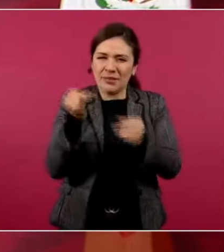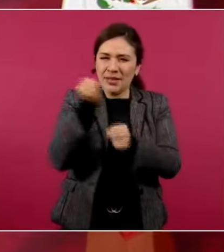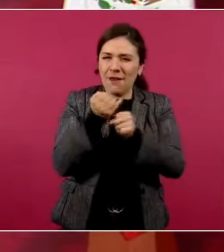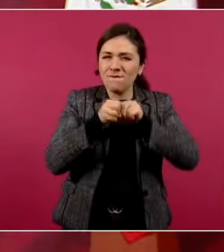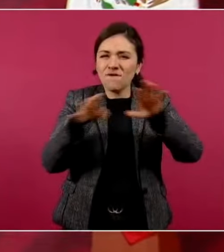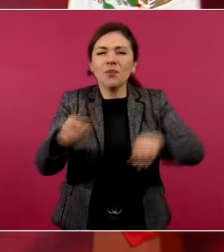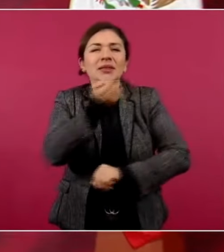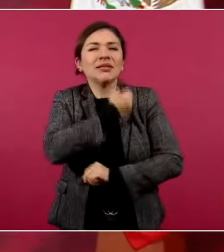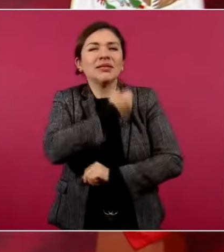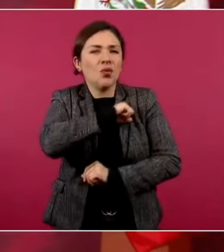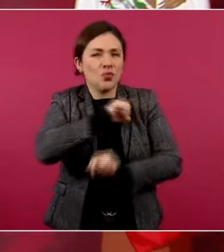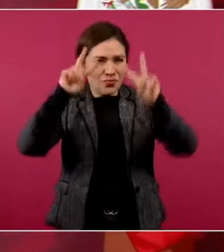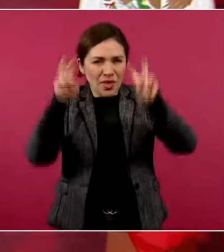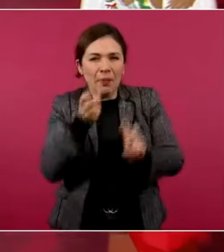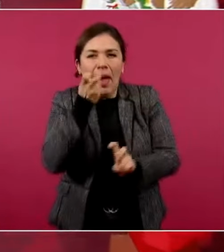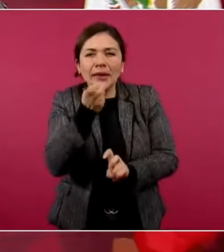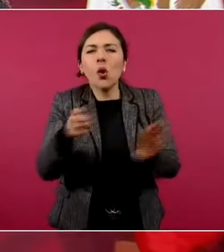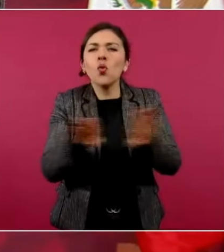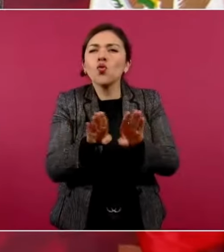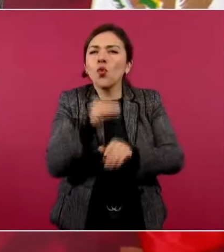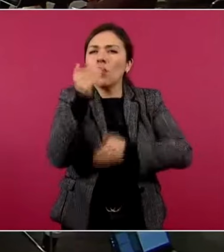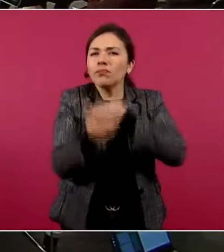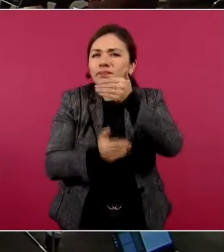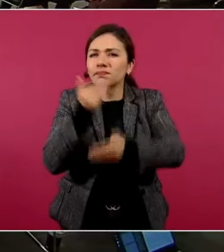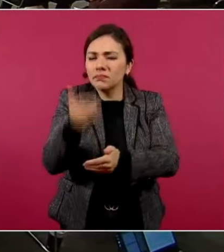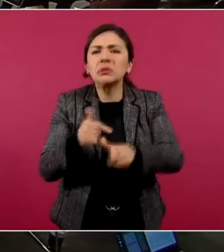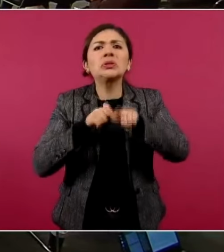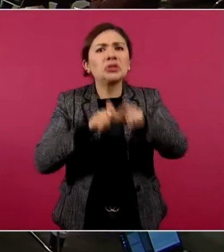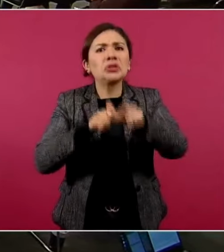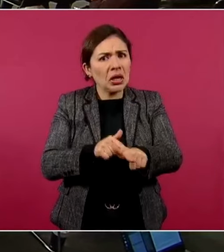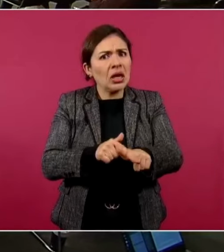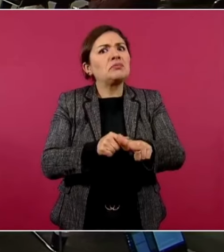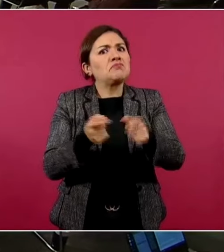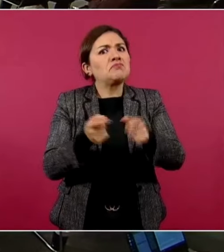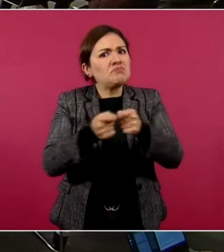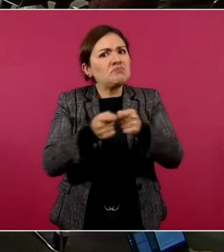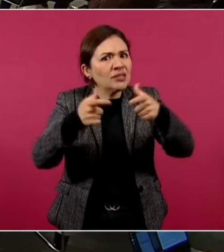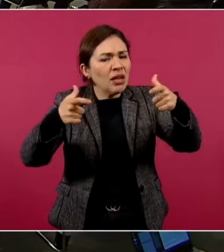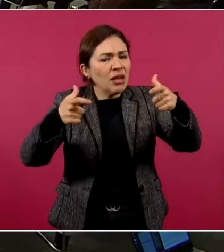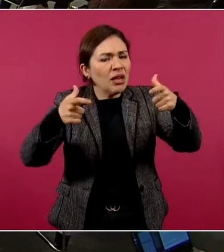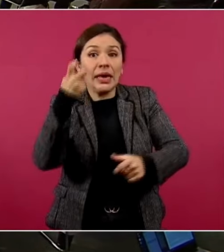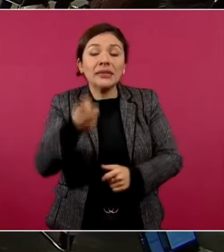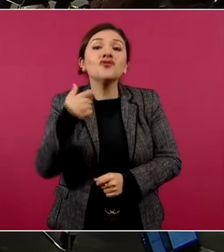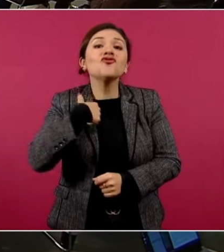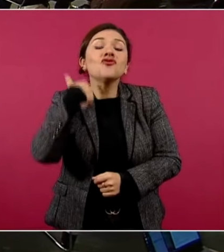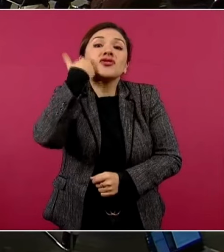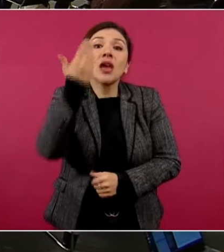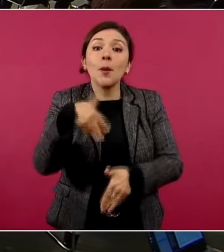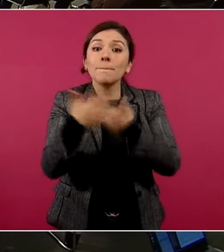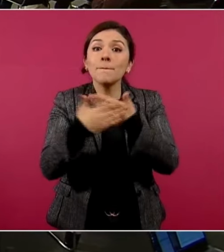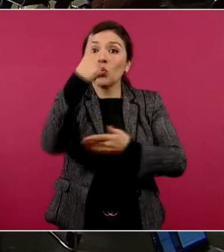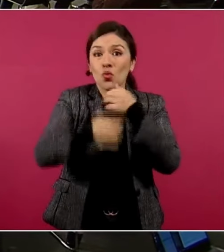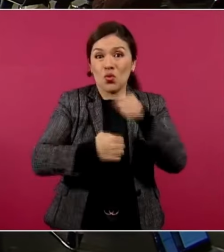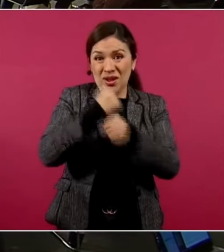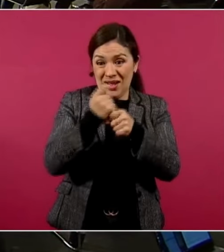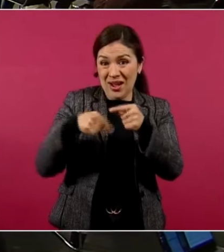sobre eso, de cómo vamos. Y se va avanzando y se va avanzando, y el propósito es que el año